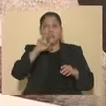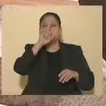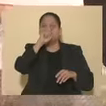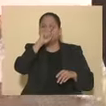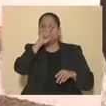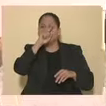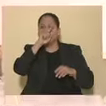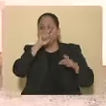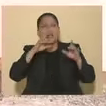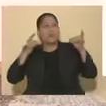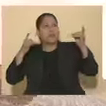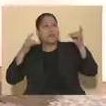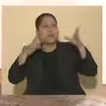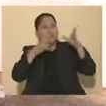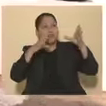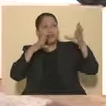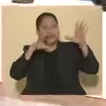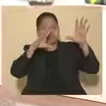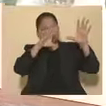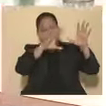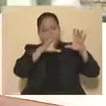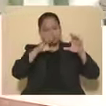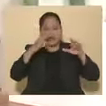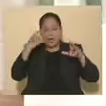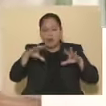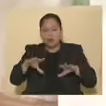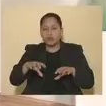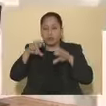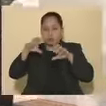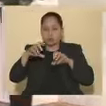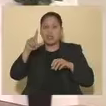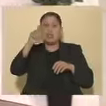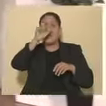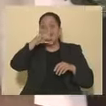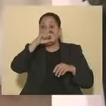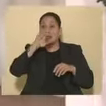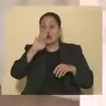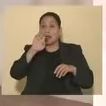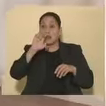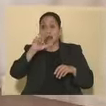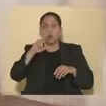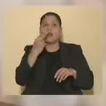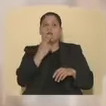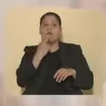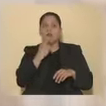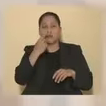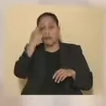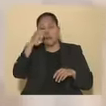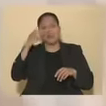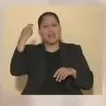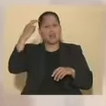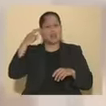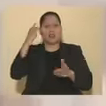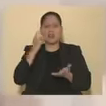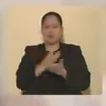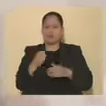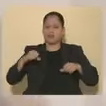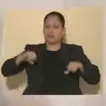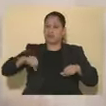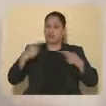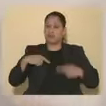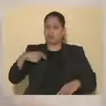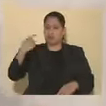de presa, ¿de acuerdo? Ok. El águila real se utilizaba únicamente por los reyes. Solo la